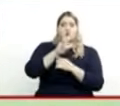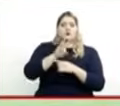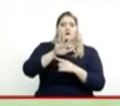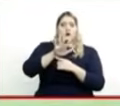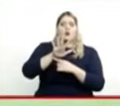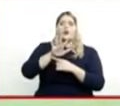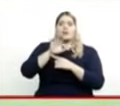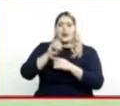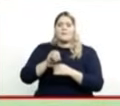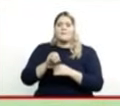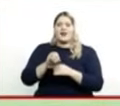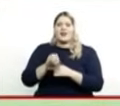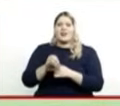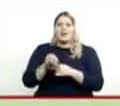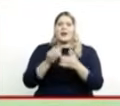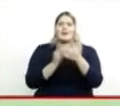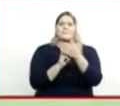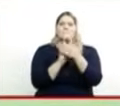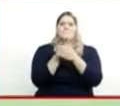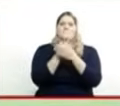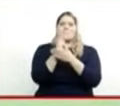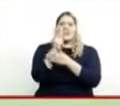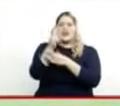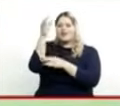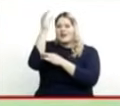3.650.000 arbustos de coca,